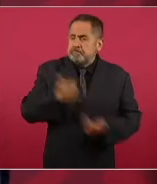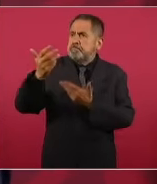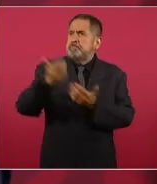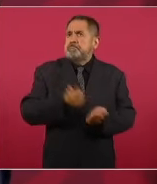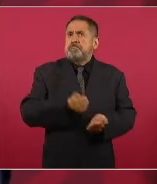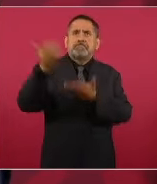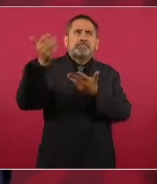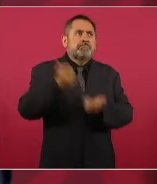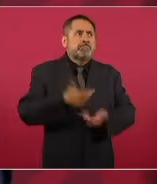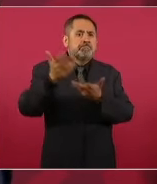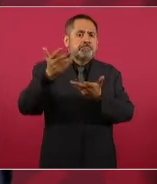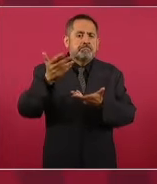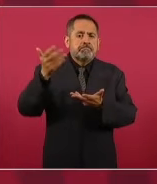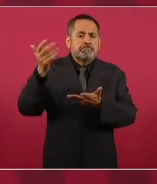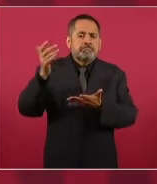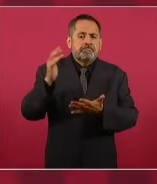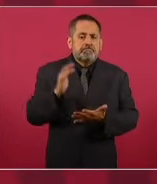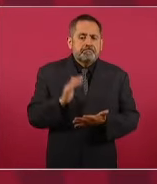básicos